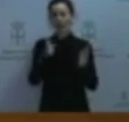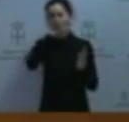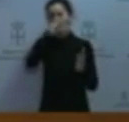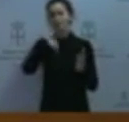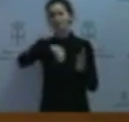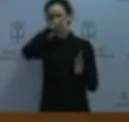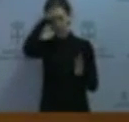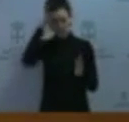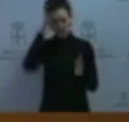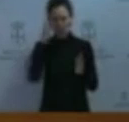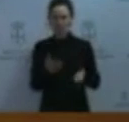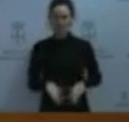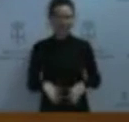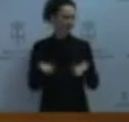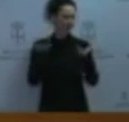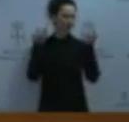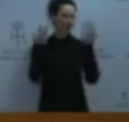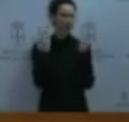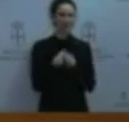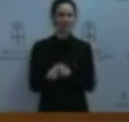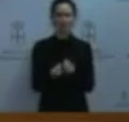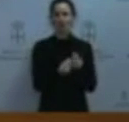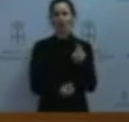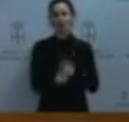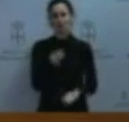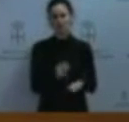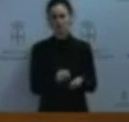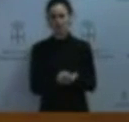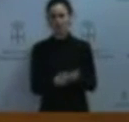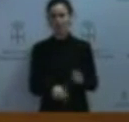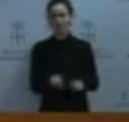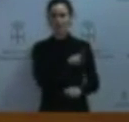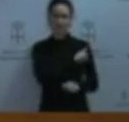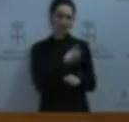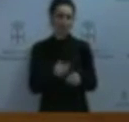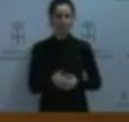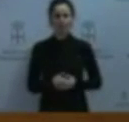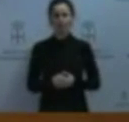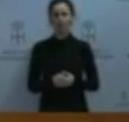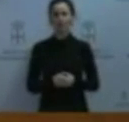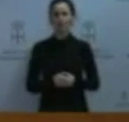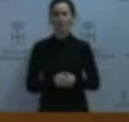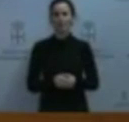temporada alta, que hay una ocupación a veces hasta excesiva, por así decirlo, que no